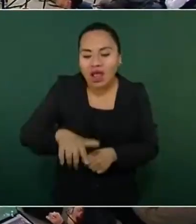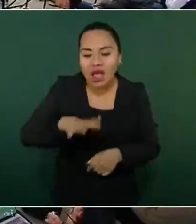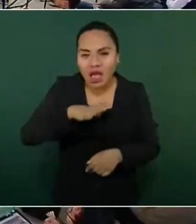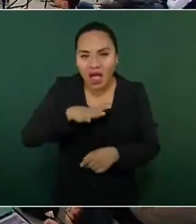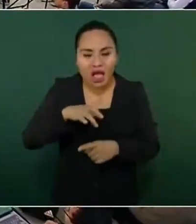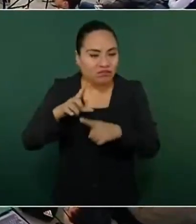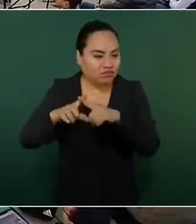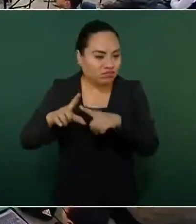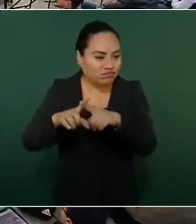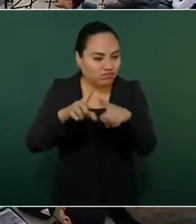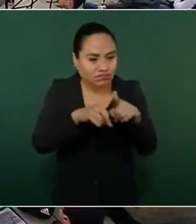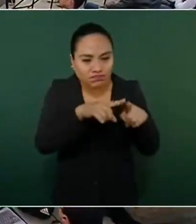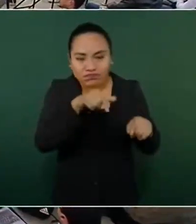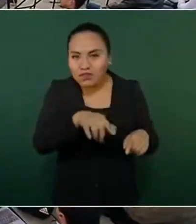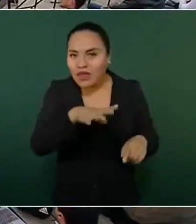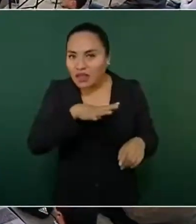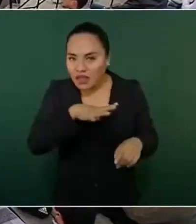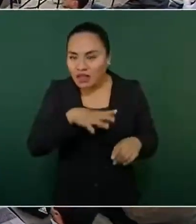tenemos